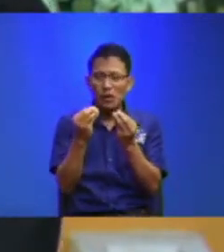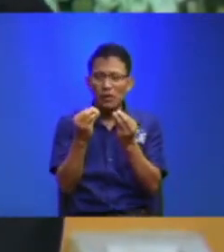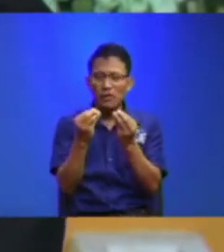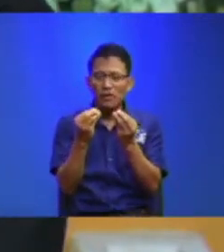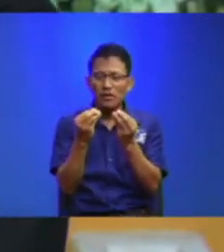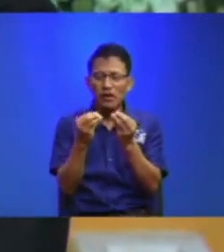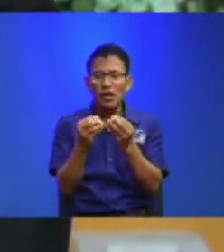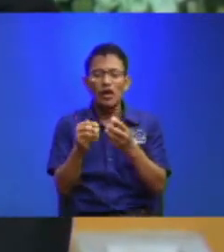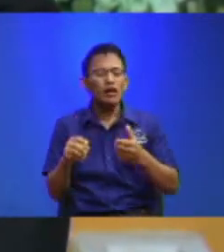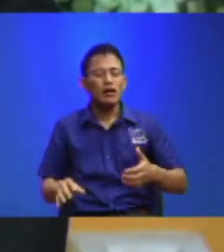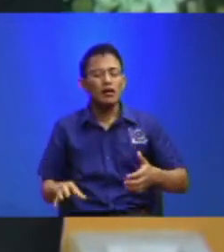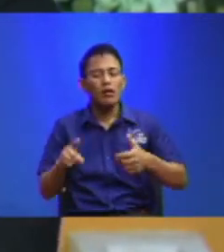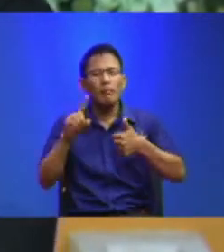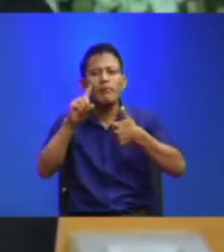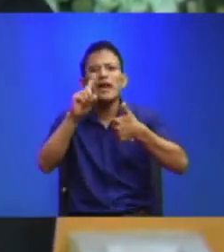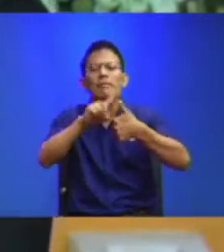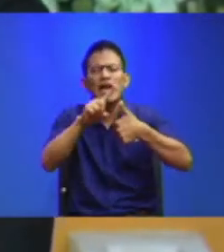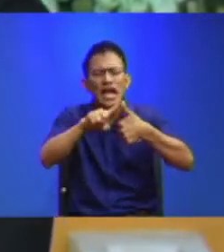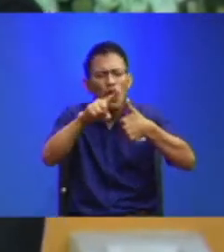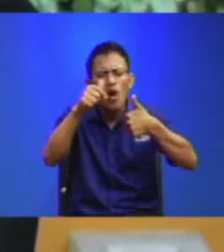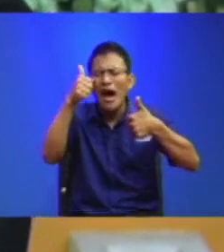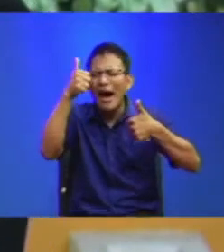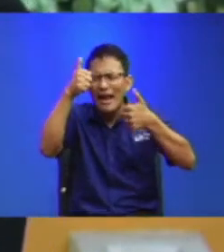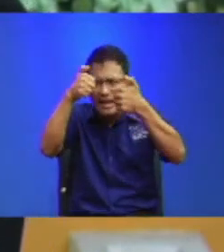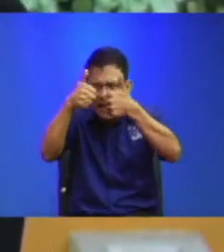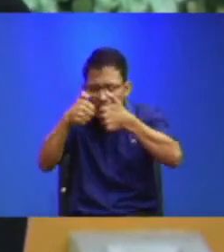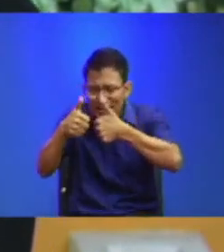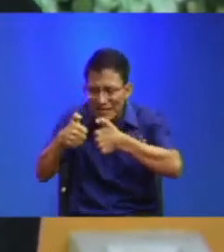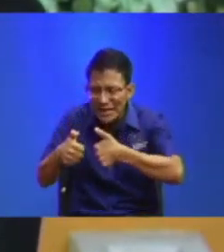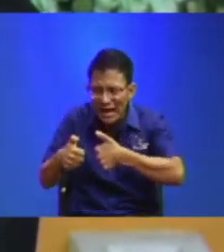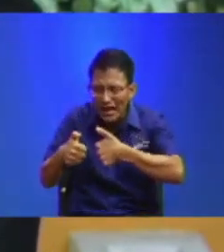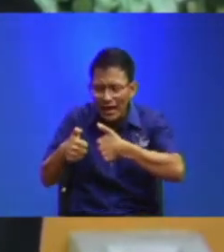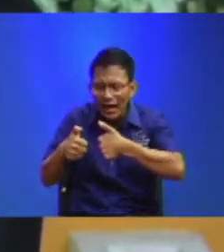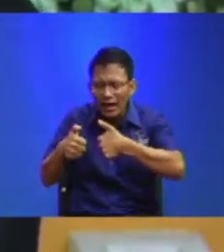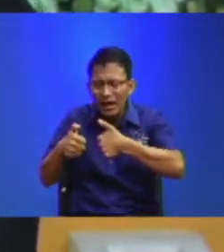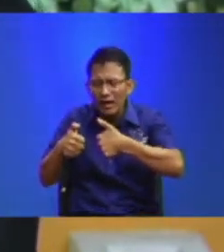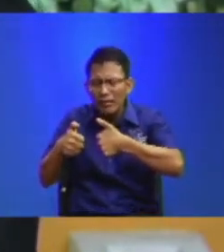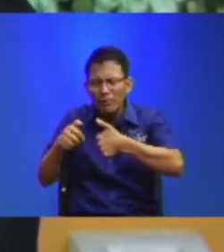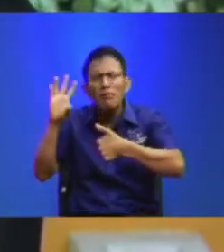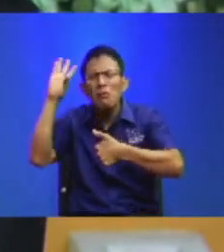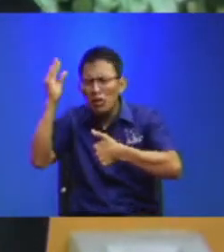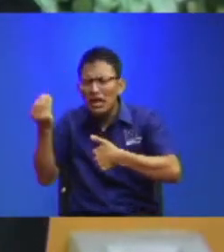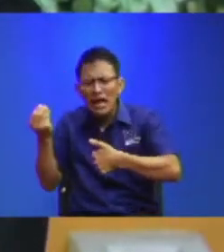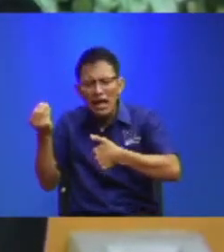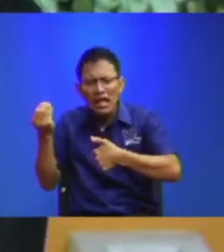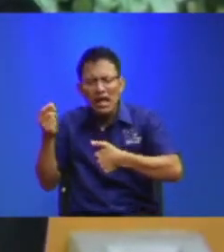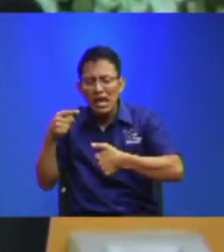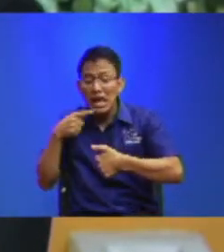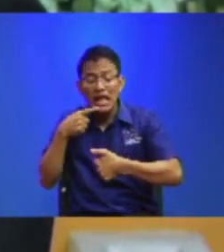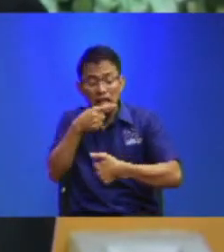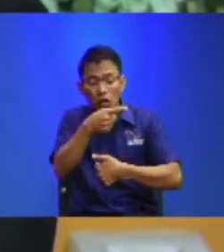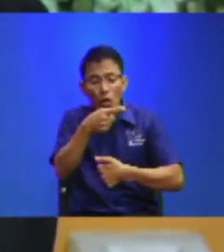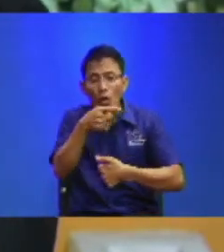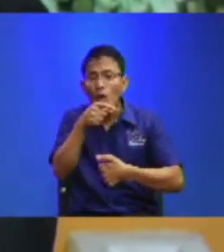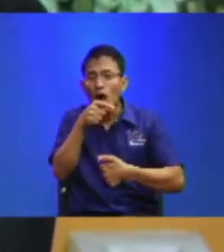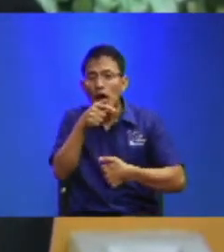lo primero que tendríamos que hacer es analizar por qué le dijo así.